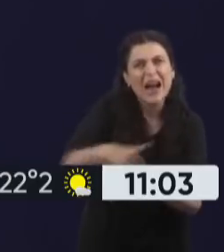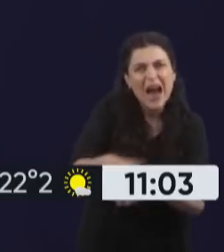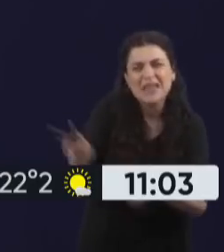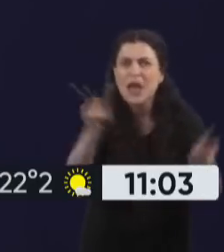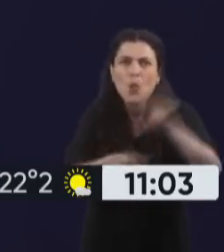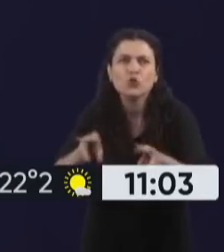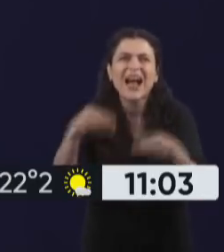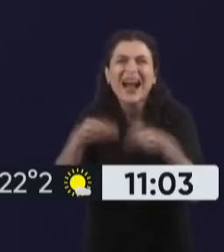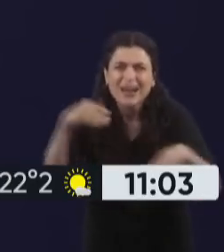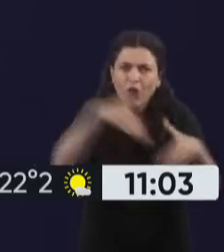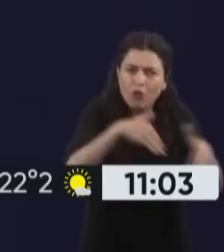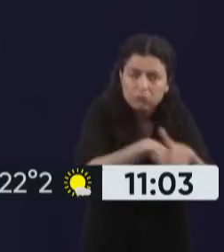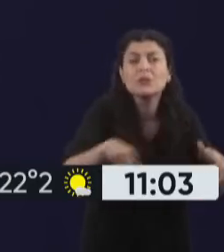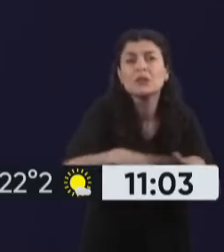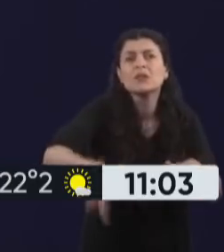Esto demandó una erogación de